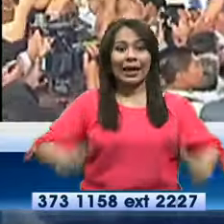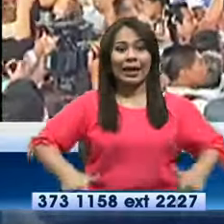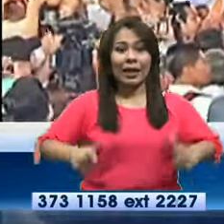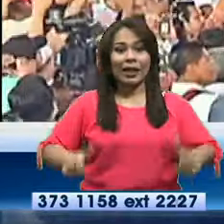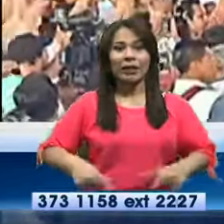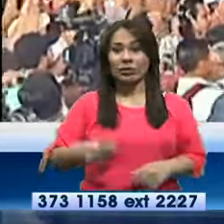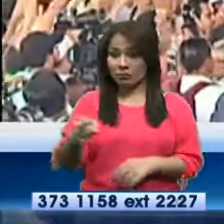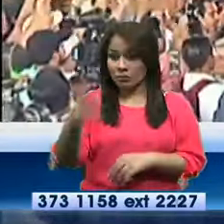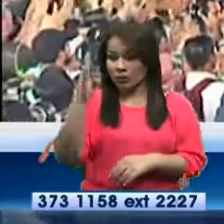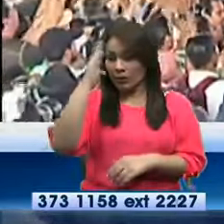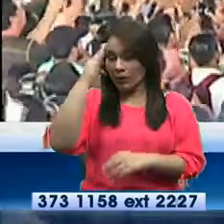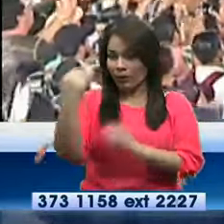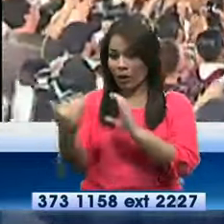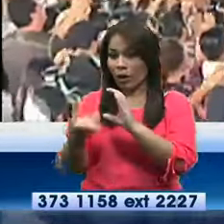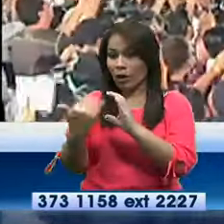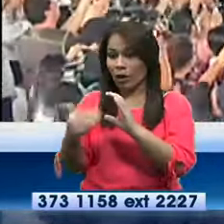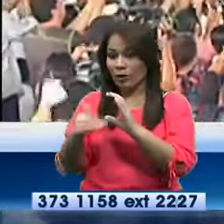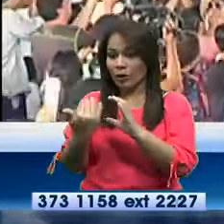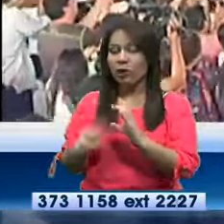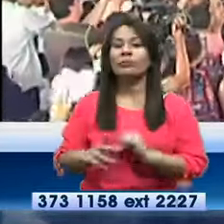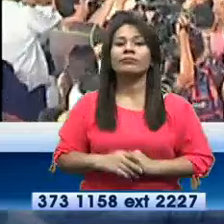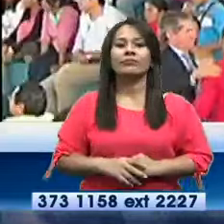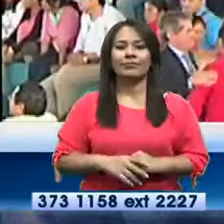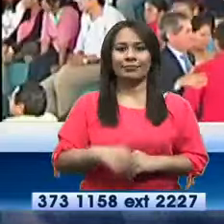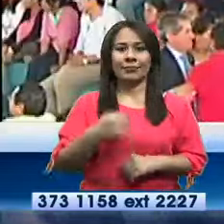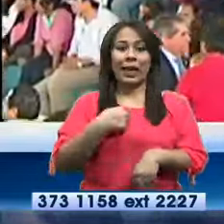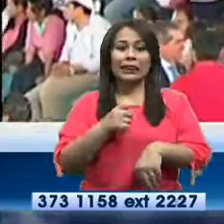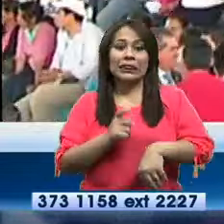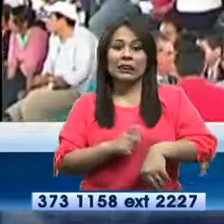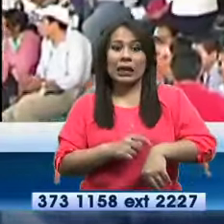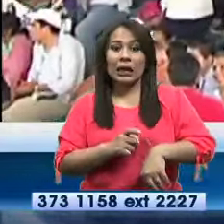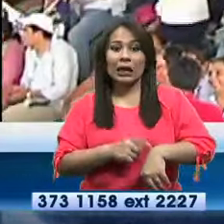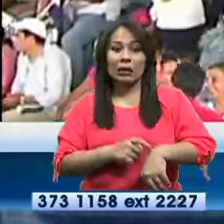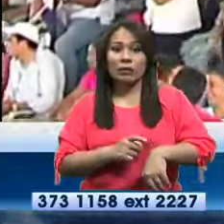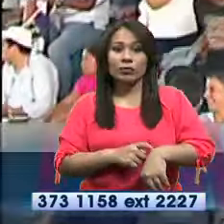sus emails y luego les informó que en honor al tiempo